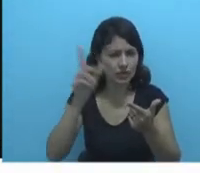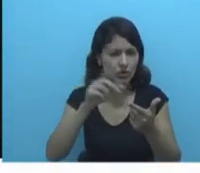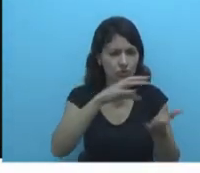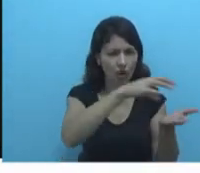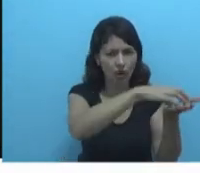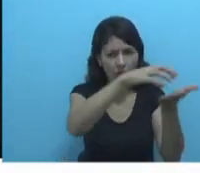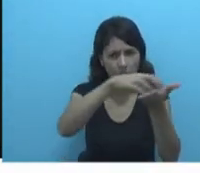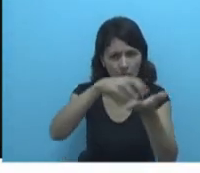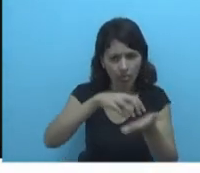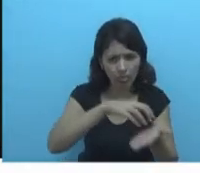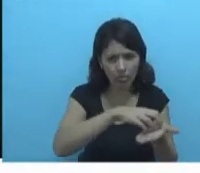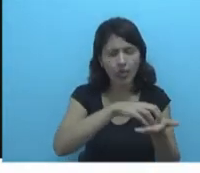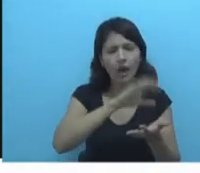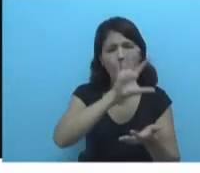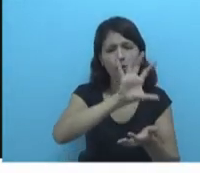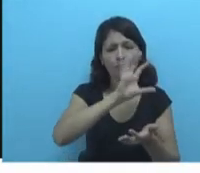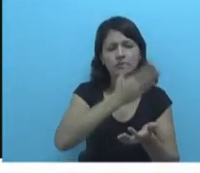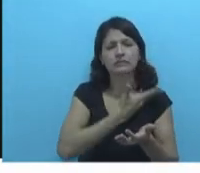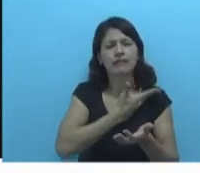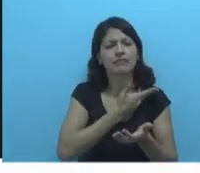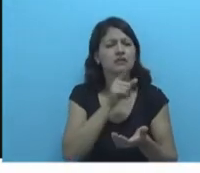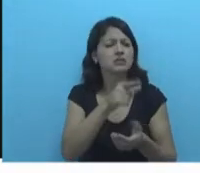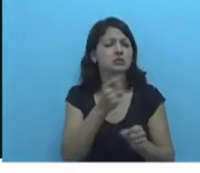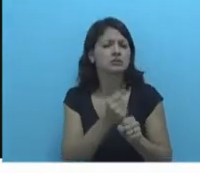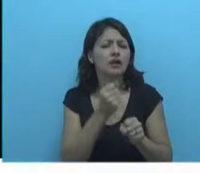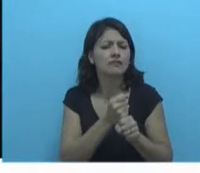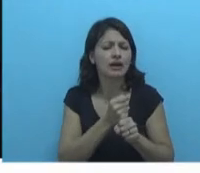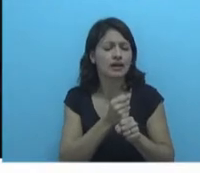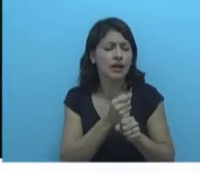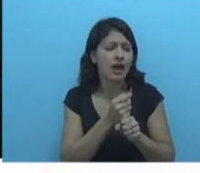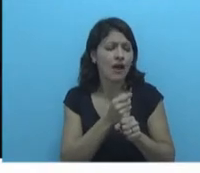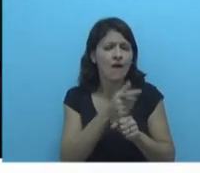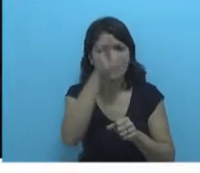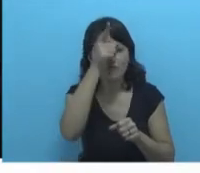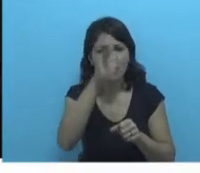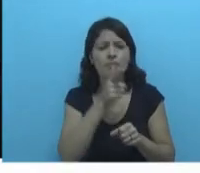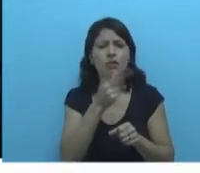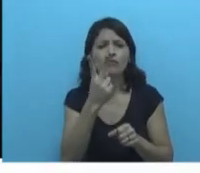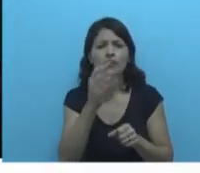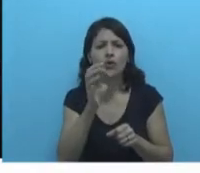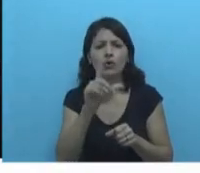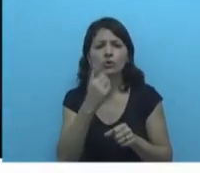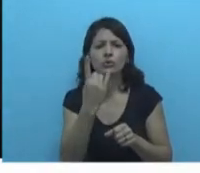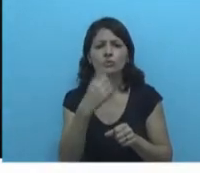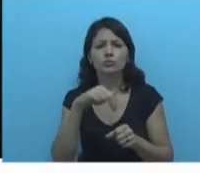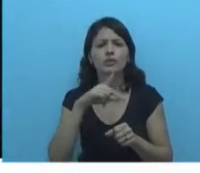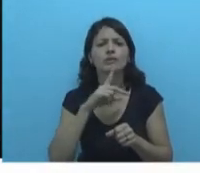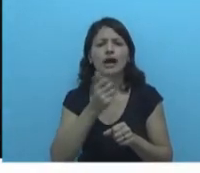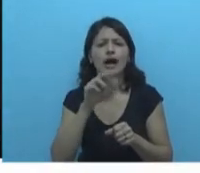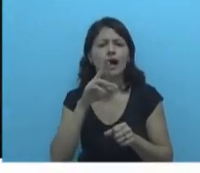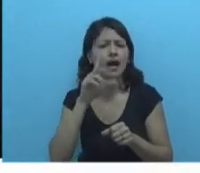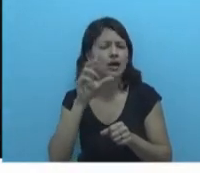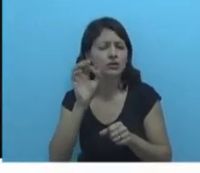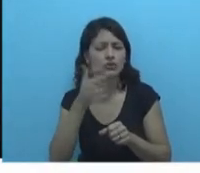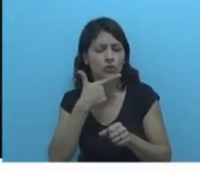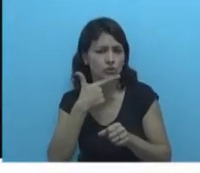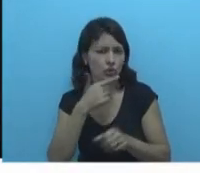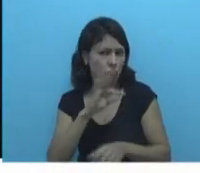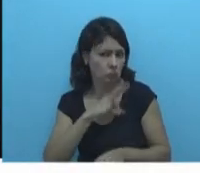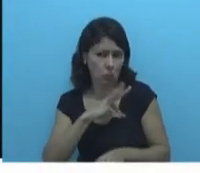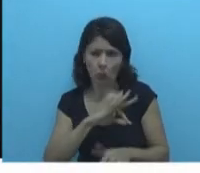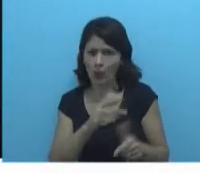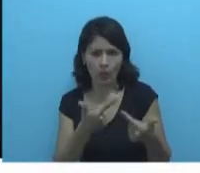cuarteles que hay en la provincia y que están, como todos sabemos, son voluntarios, no cobran un sueldo, están, como todos